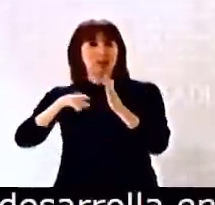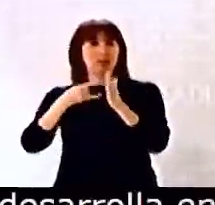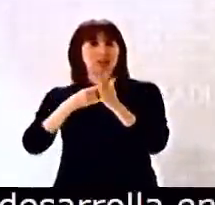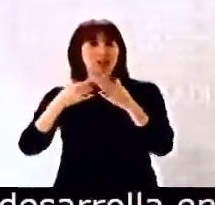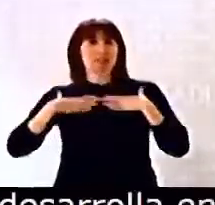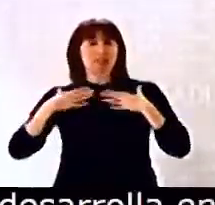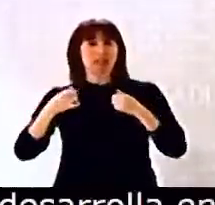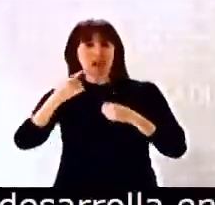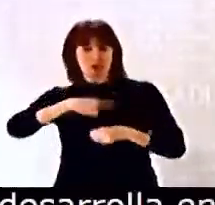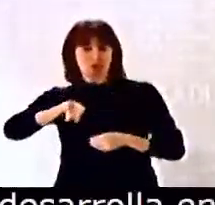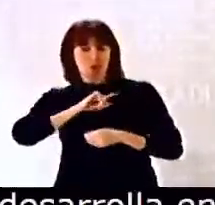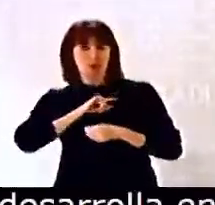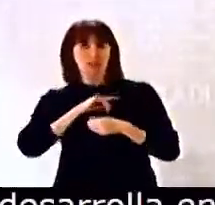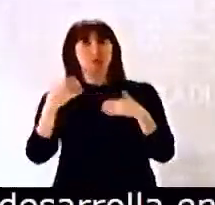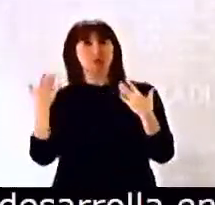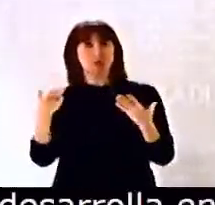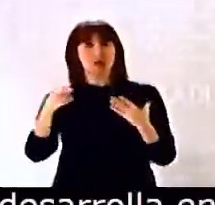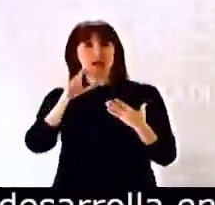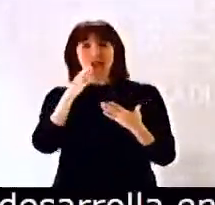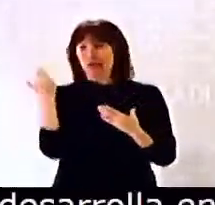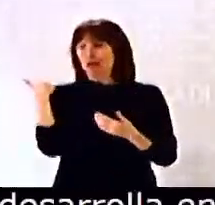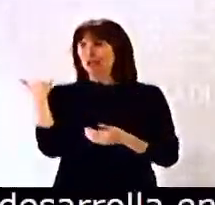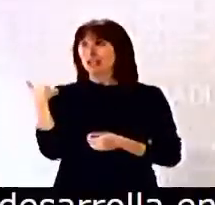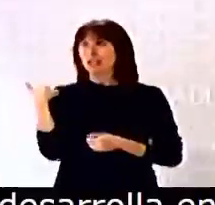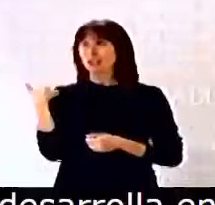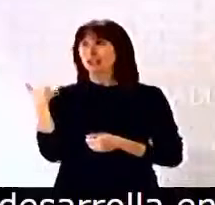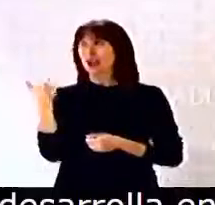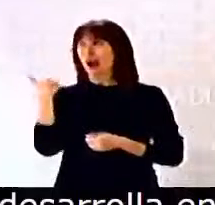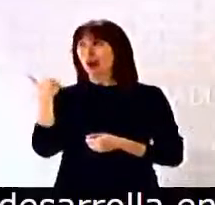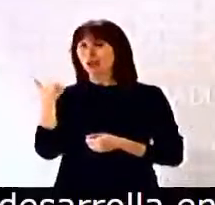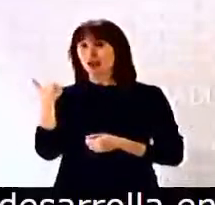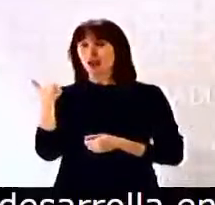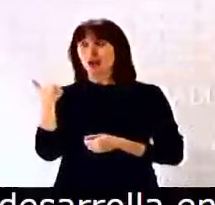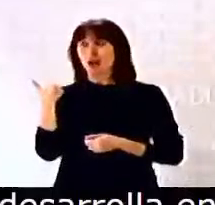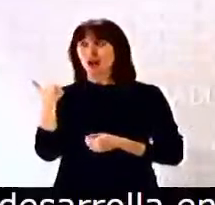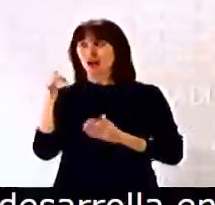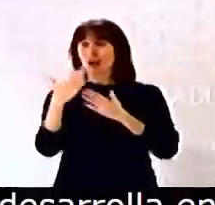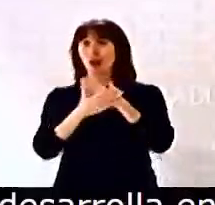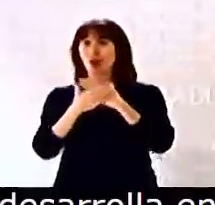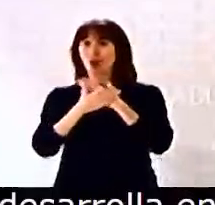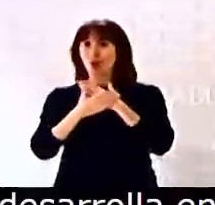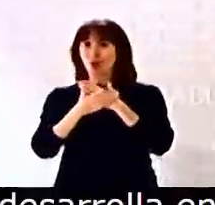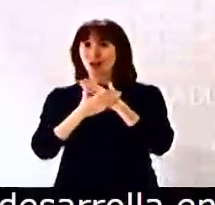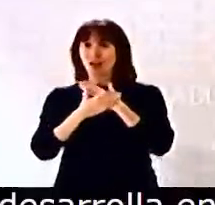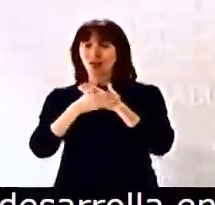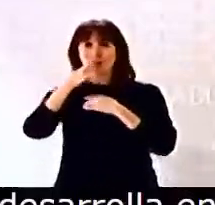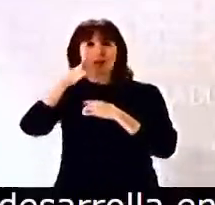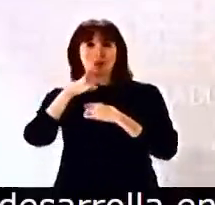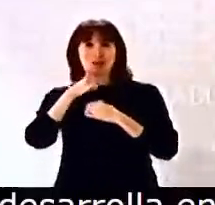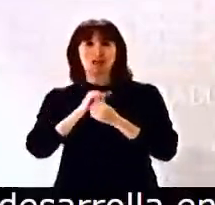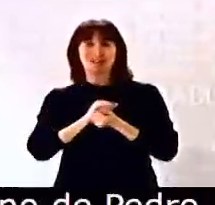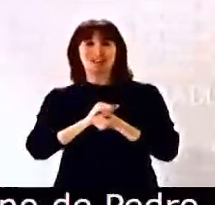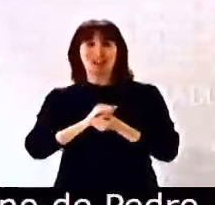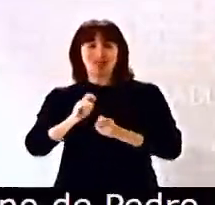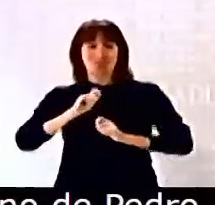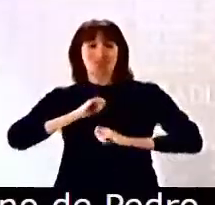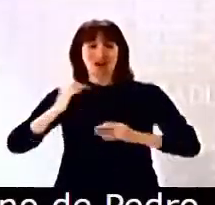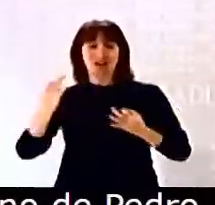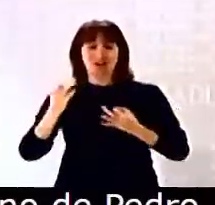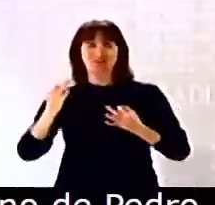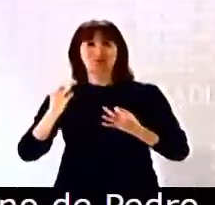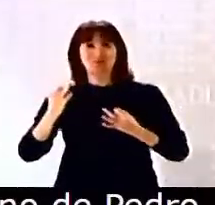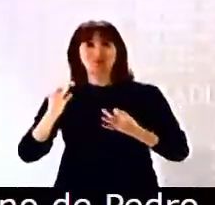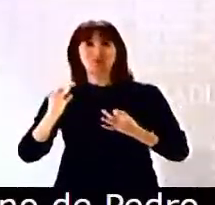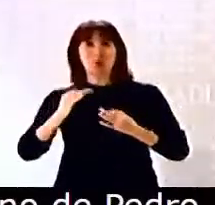sanitario. Y ha sido en el día de ayer y ha sido por el Gobierno de Pedro Sánchez que nos ha permitido disponer de un